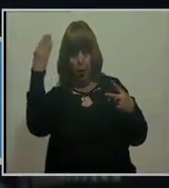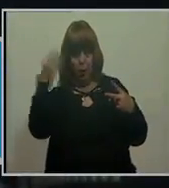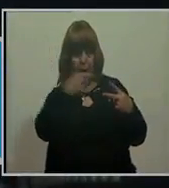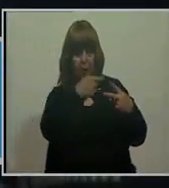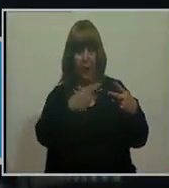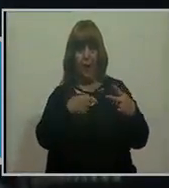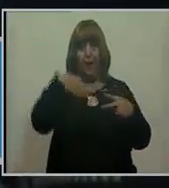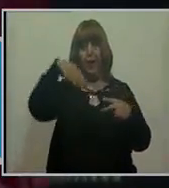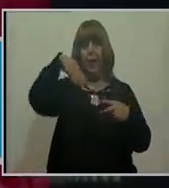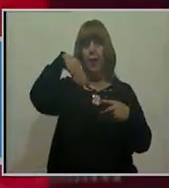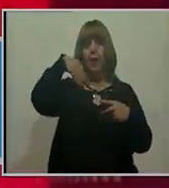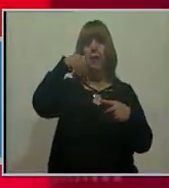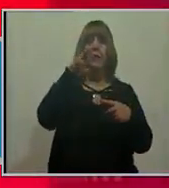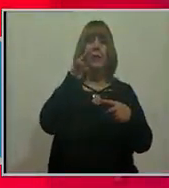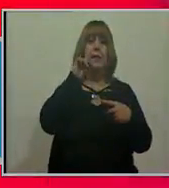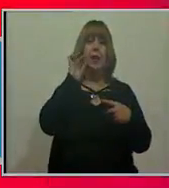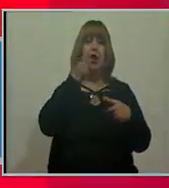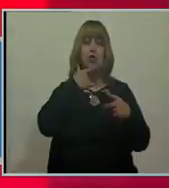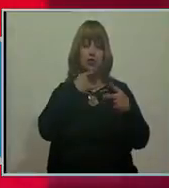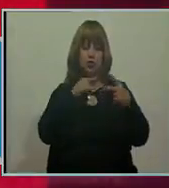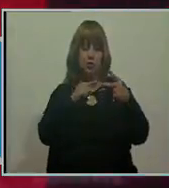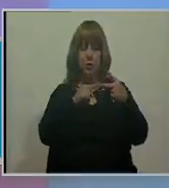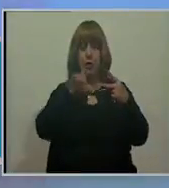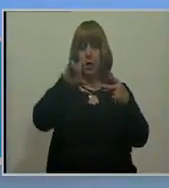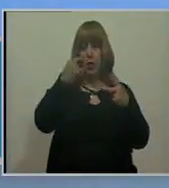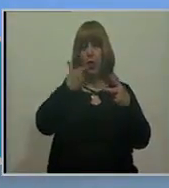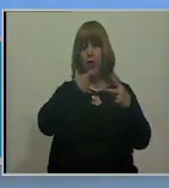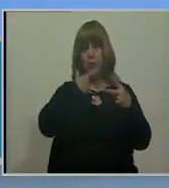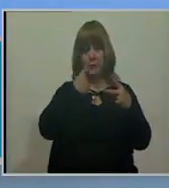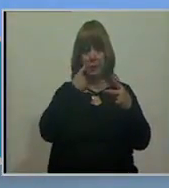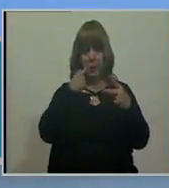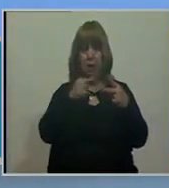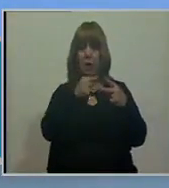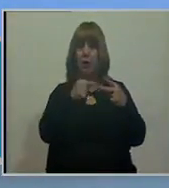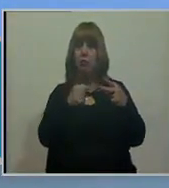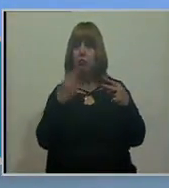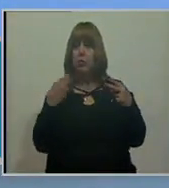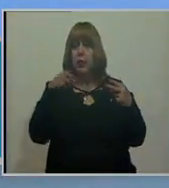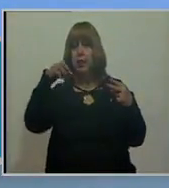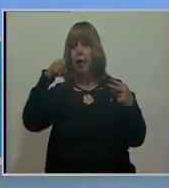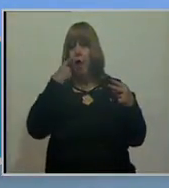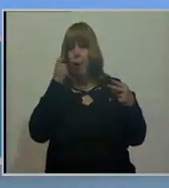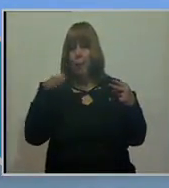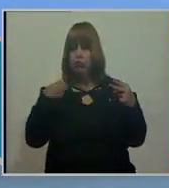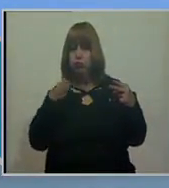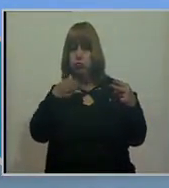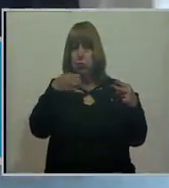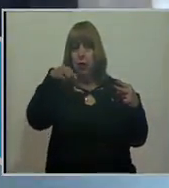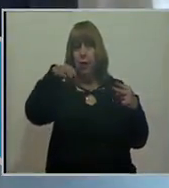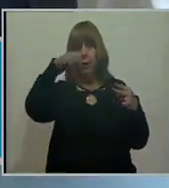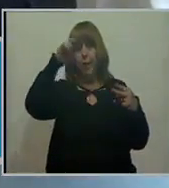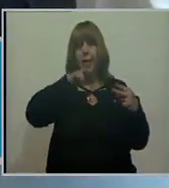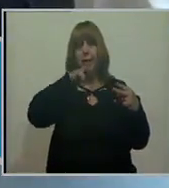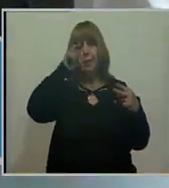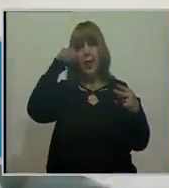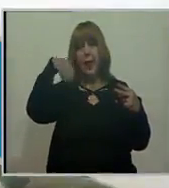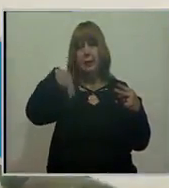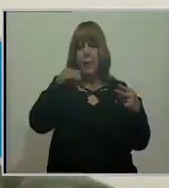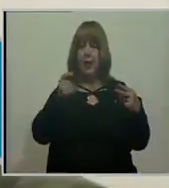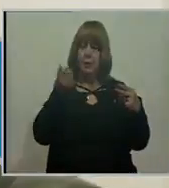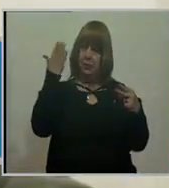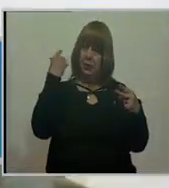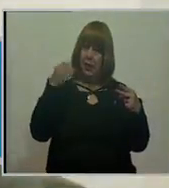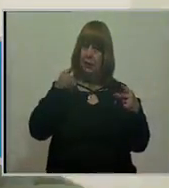auxiliar Martín Ríos y el inspector Jorge Cusi intentaban detener a Alberto Petean, que minutos antes había agredido a su esposa. Acuerdo